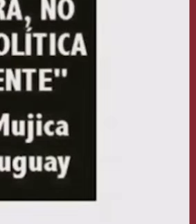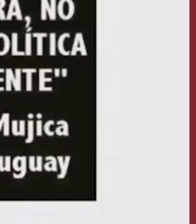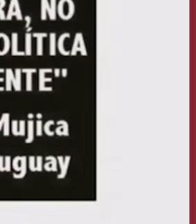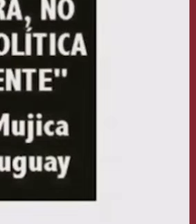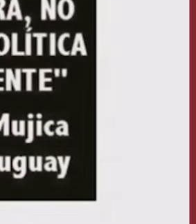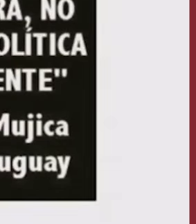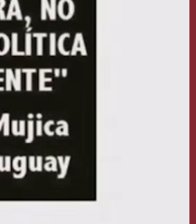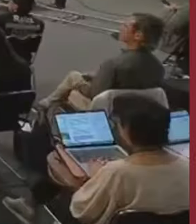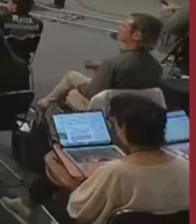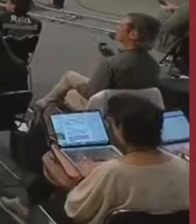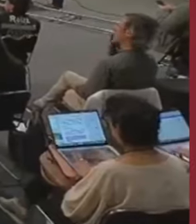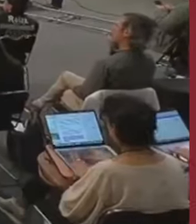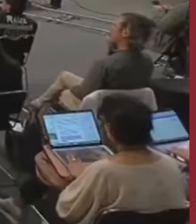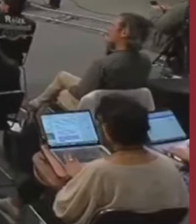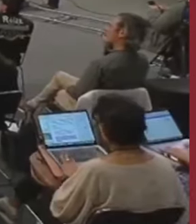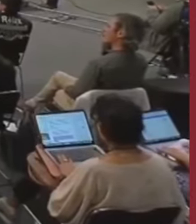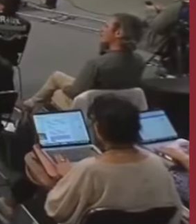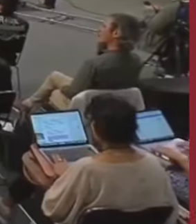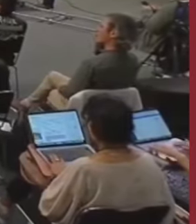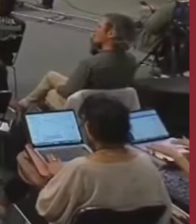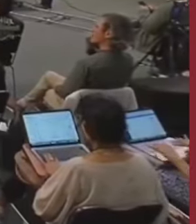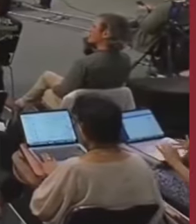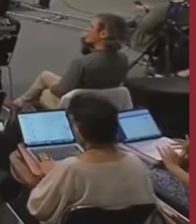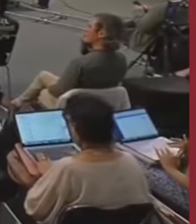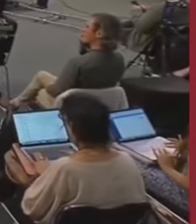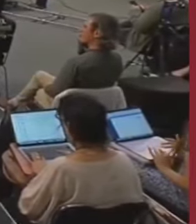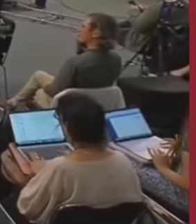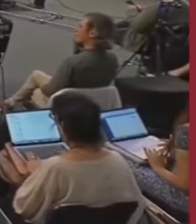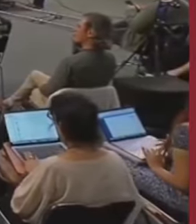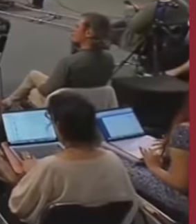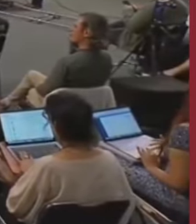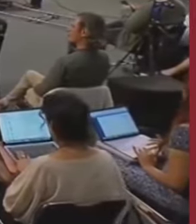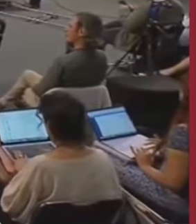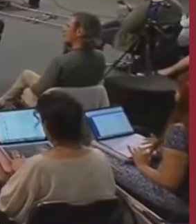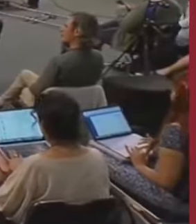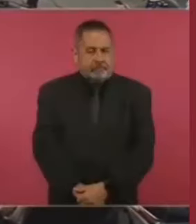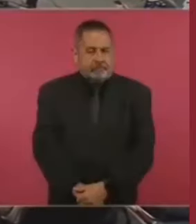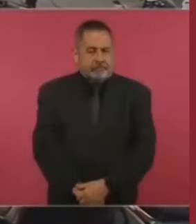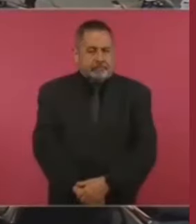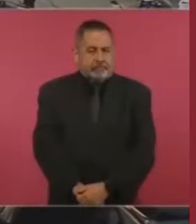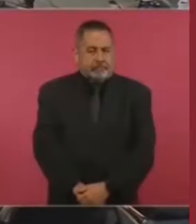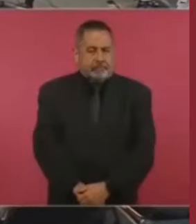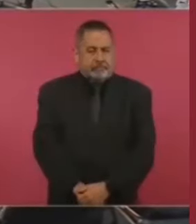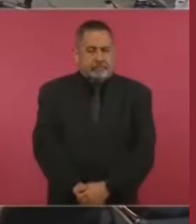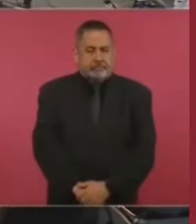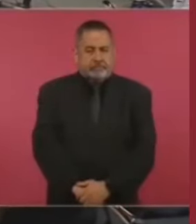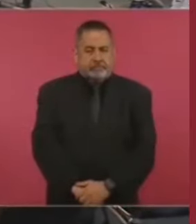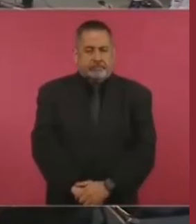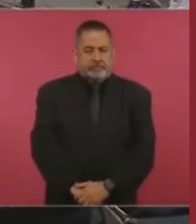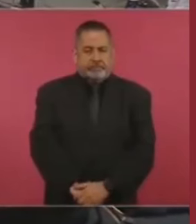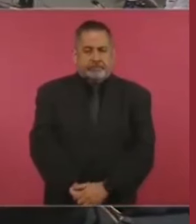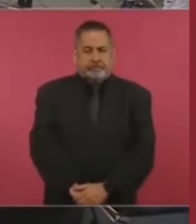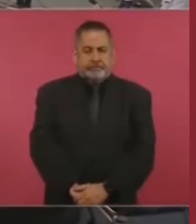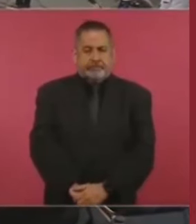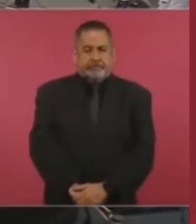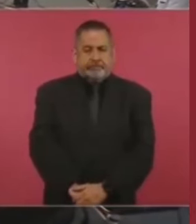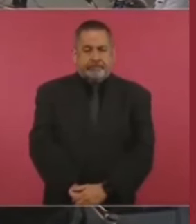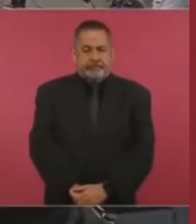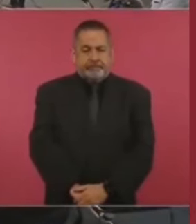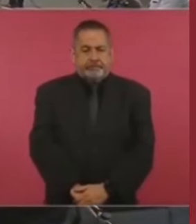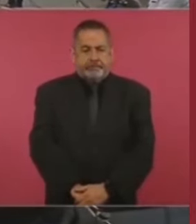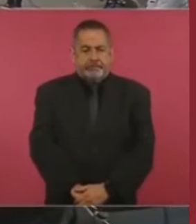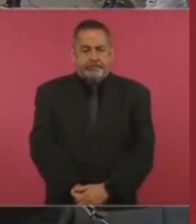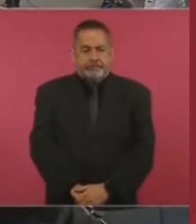y estar atentos a cualquier señal que nuestro cuerpo nos envíe los chequeos médicos regulares son fundamentales para detectar